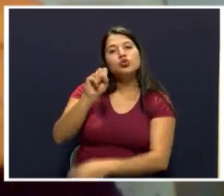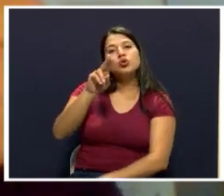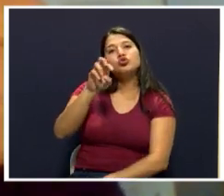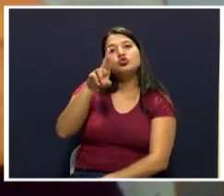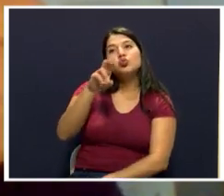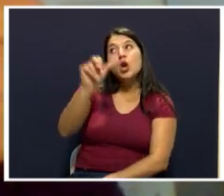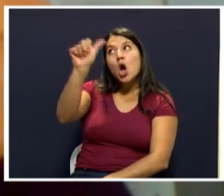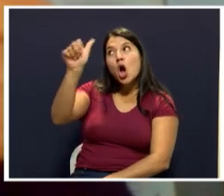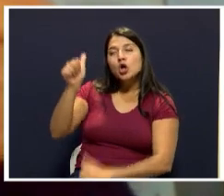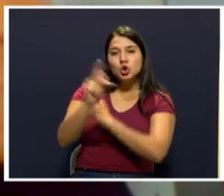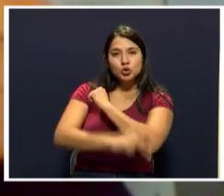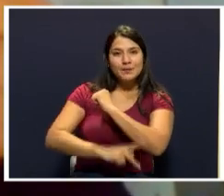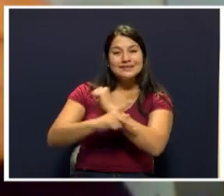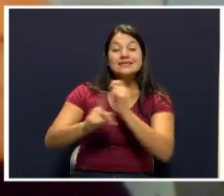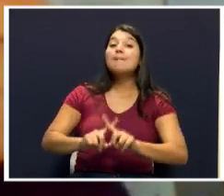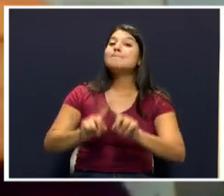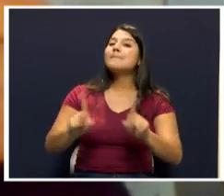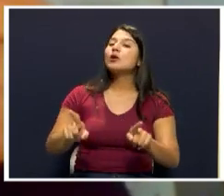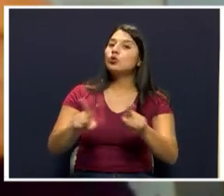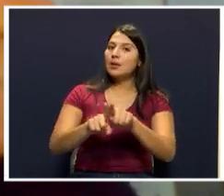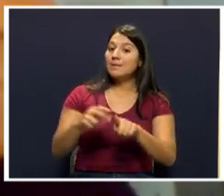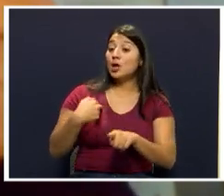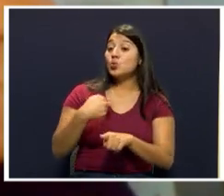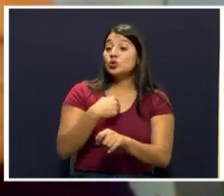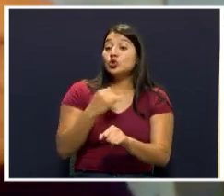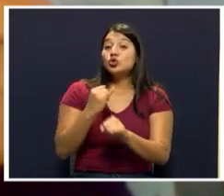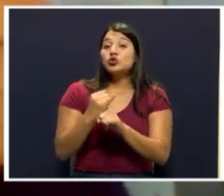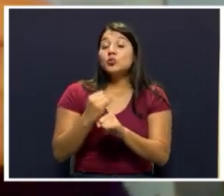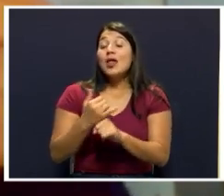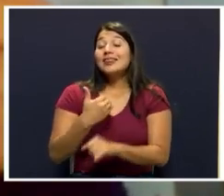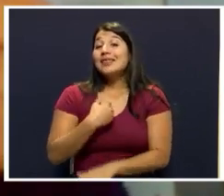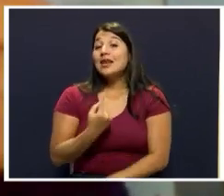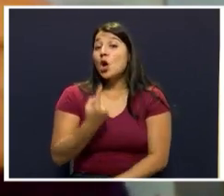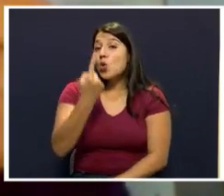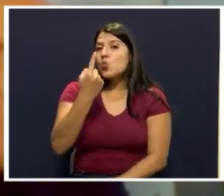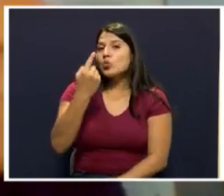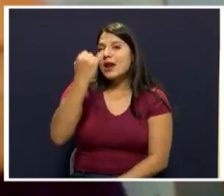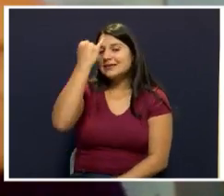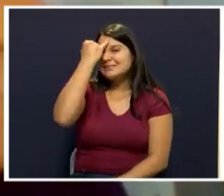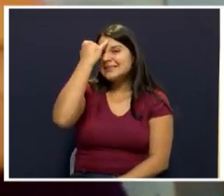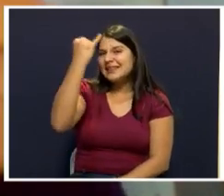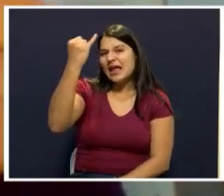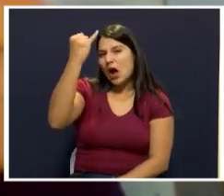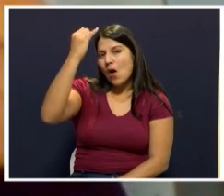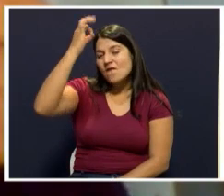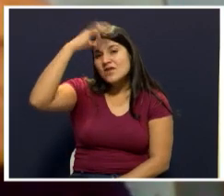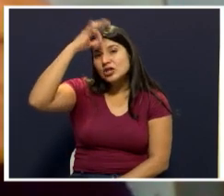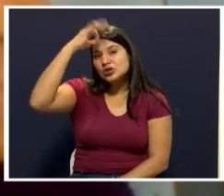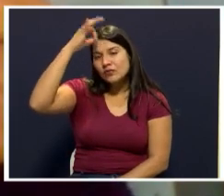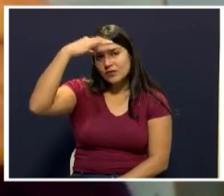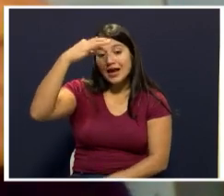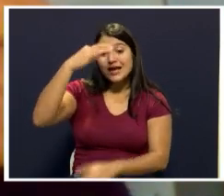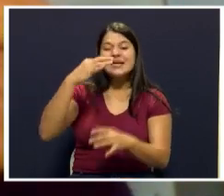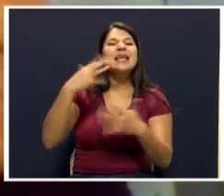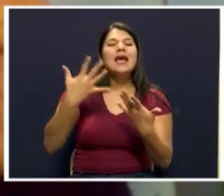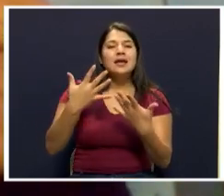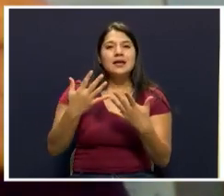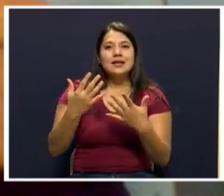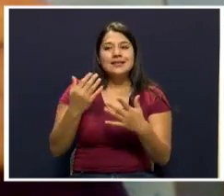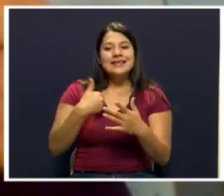instituto ha funcionado con una filosofía de una lógica social y académica. Es decir,